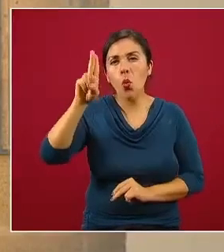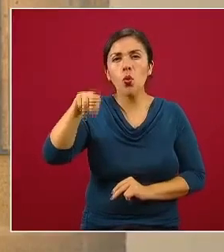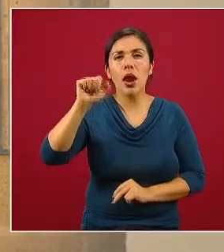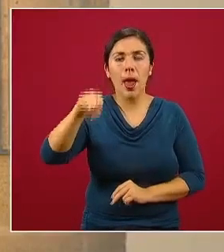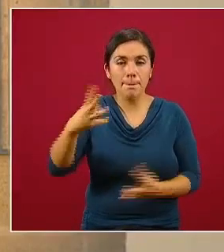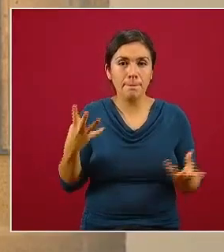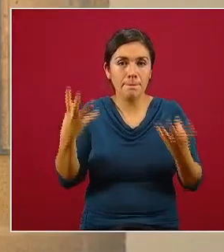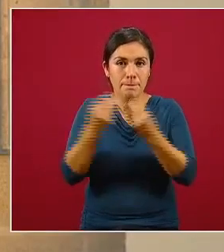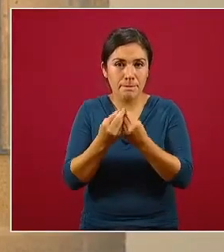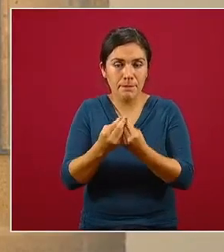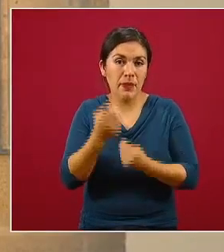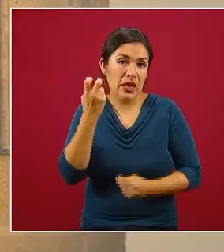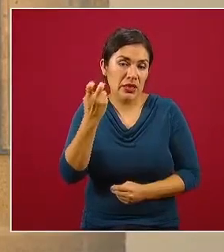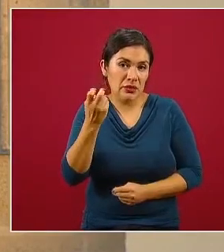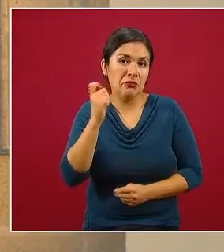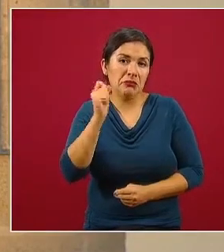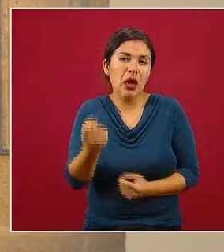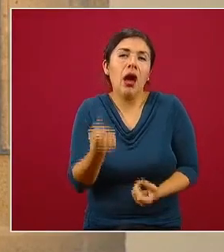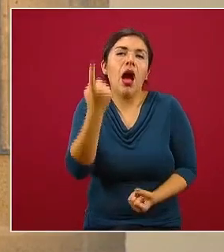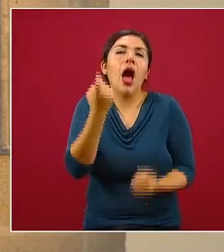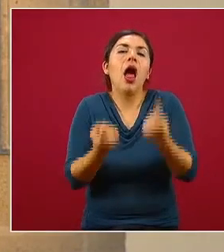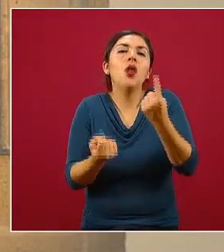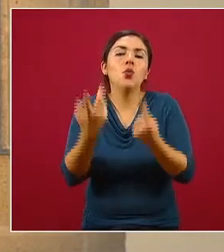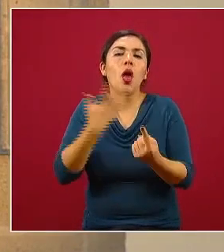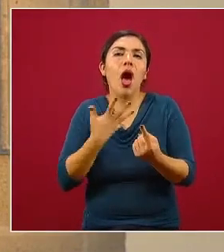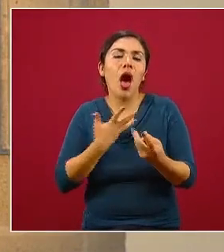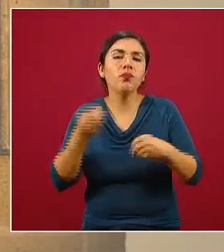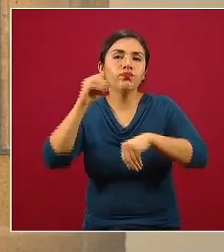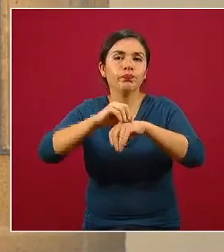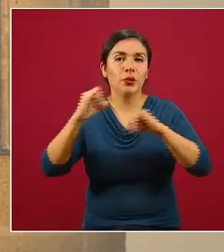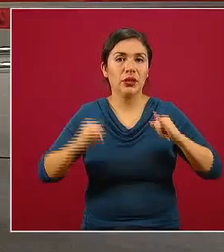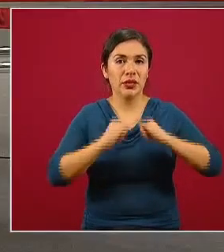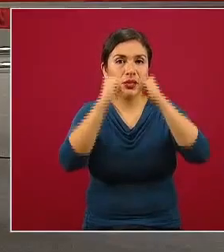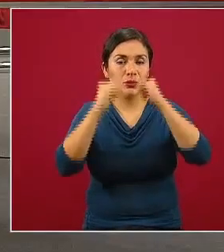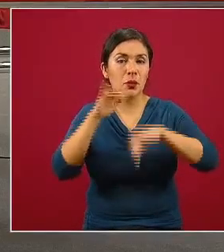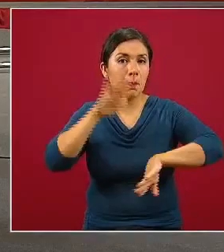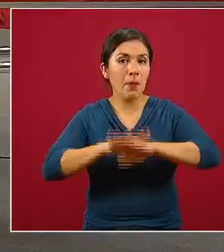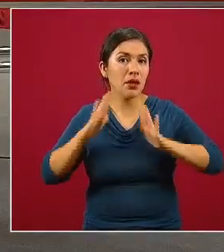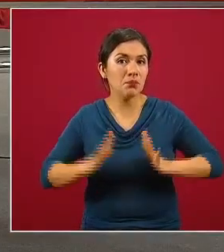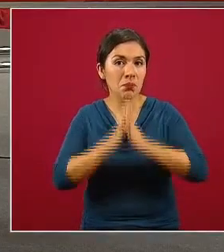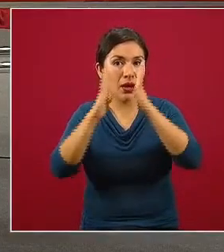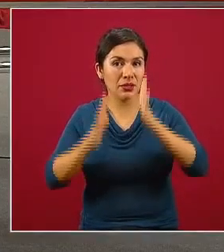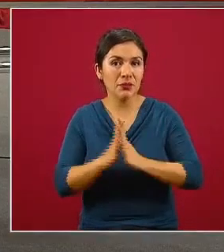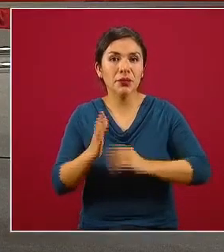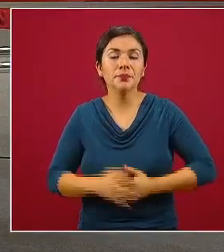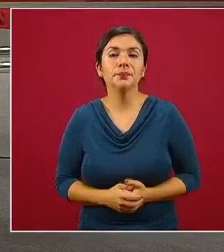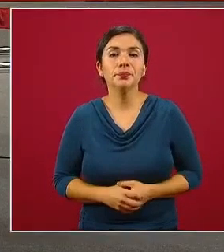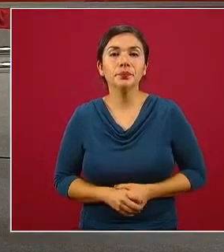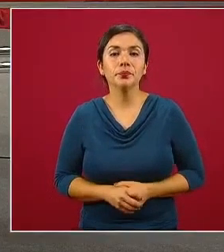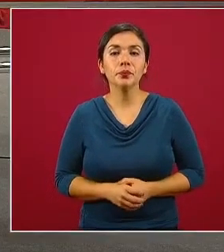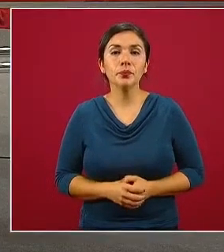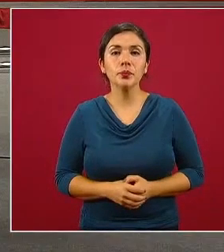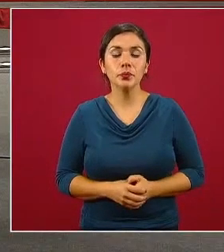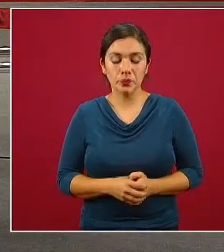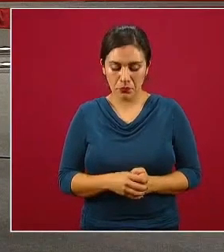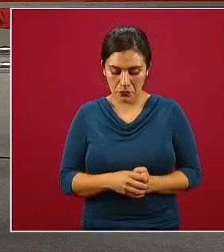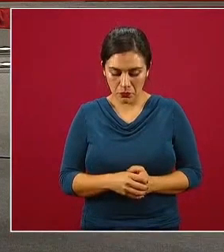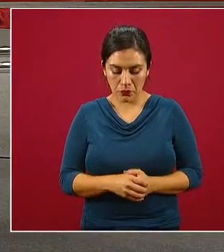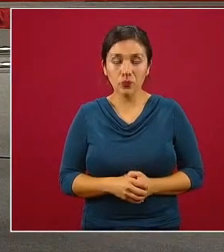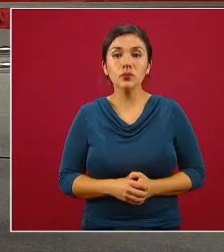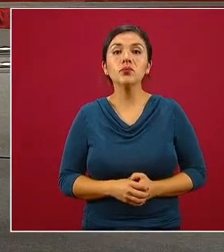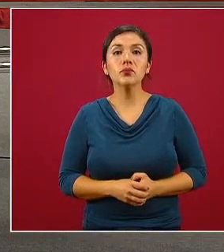de México. Son algunas de las instituciones que han estado participando más activamente. La que sigue.